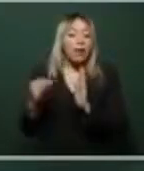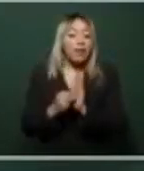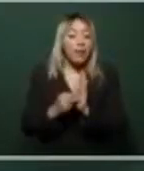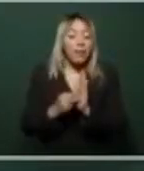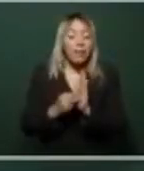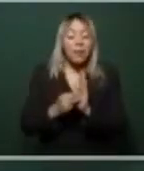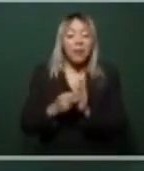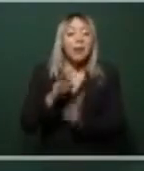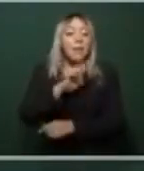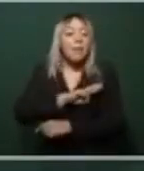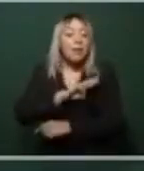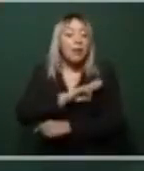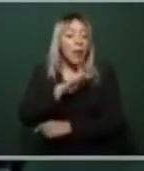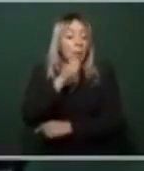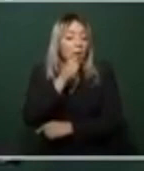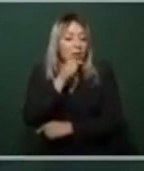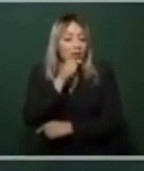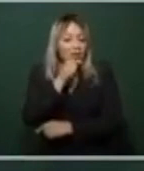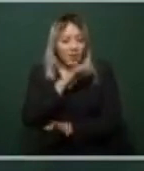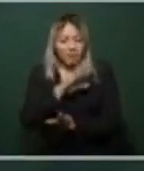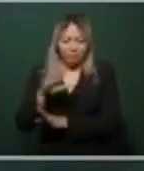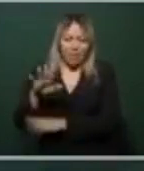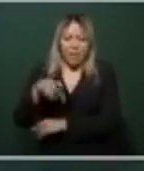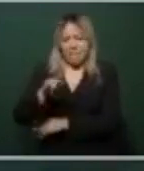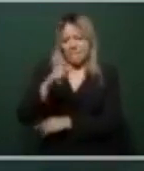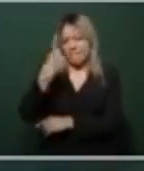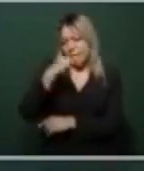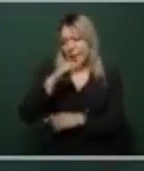y para cuidar a la gente